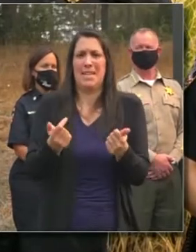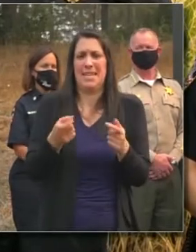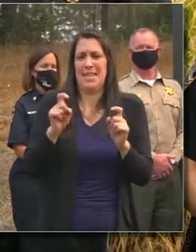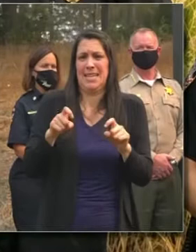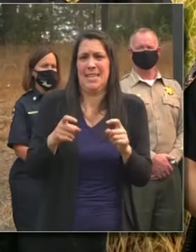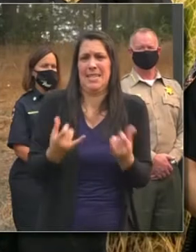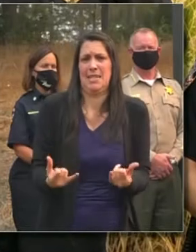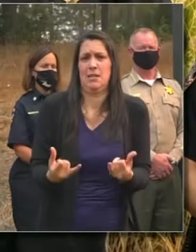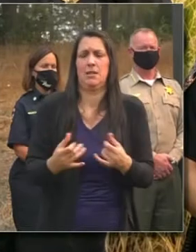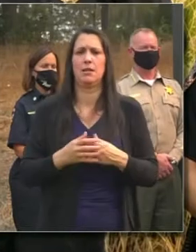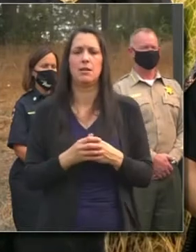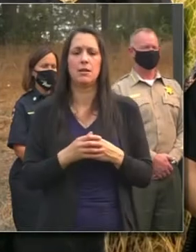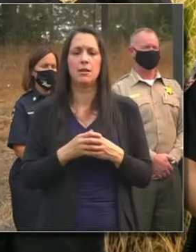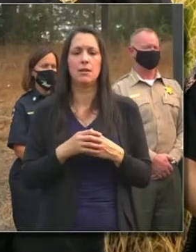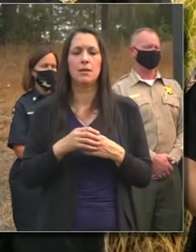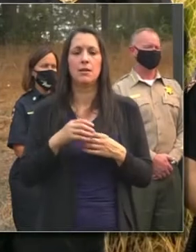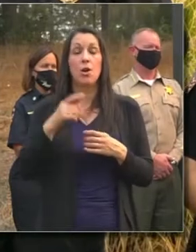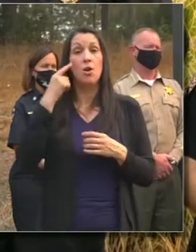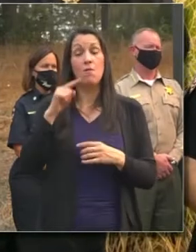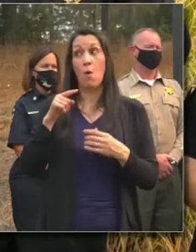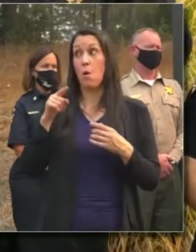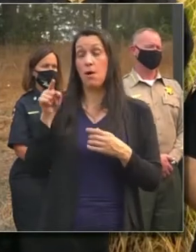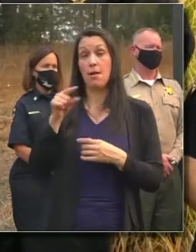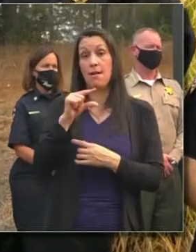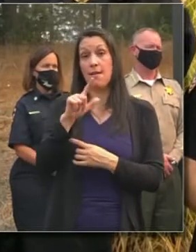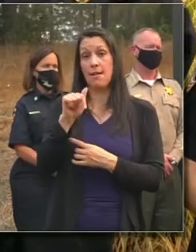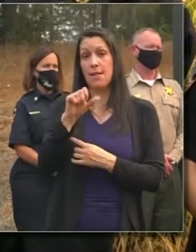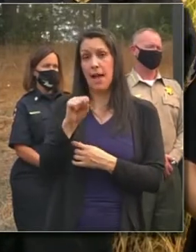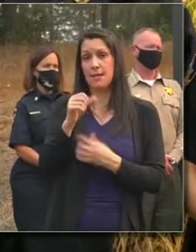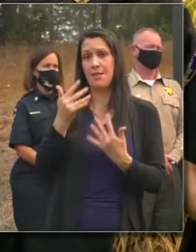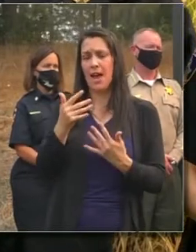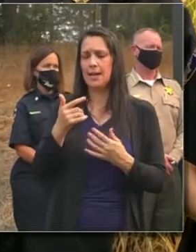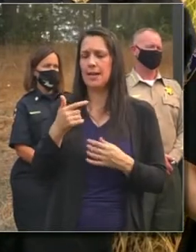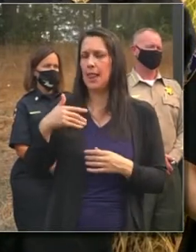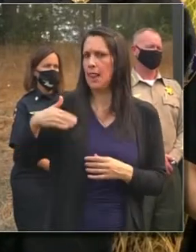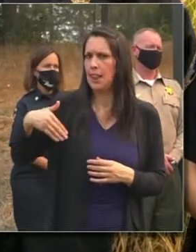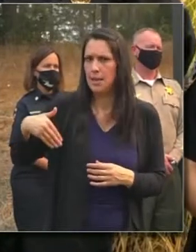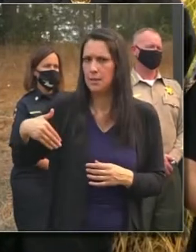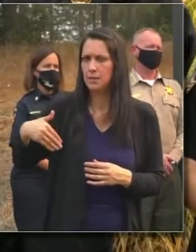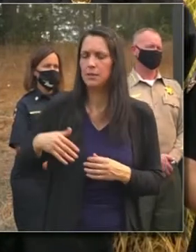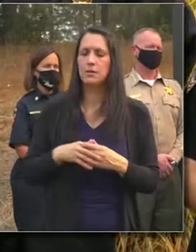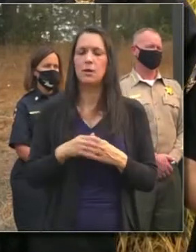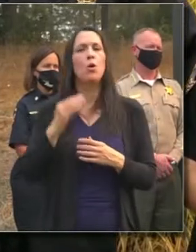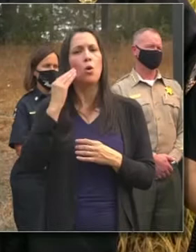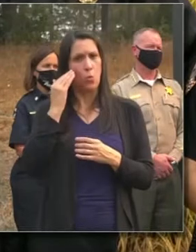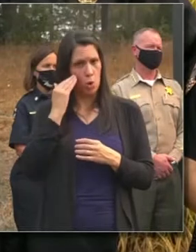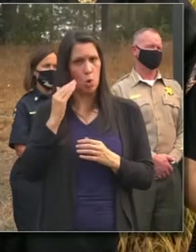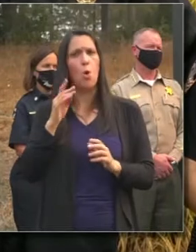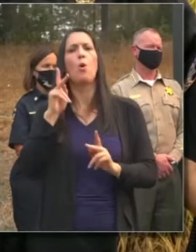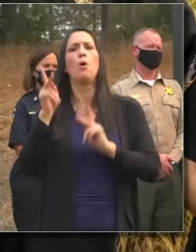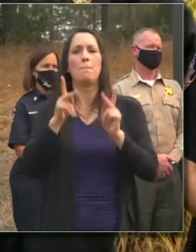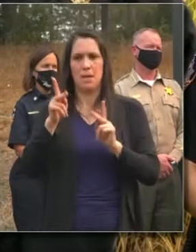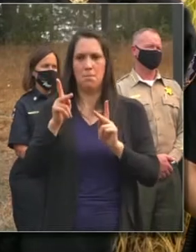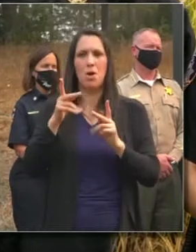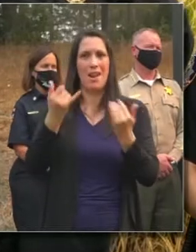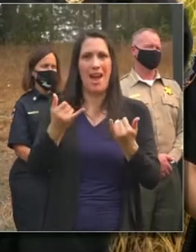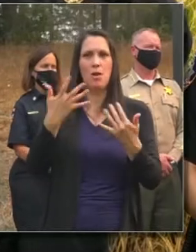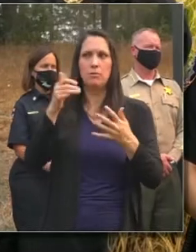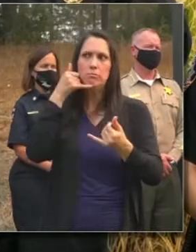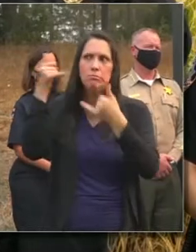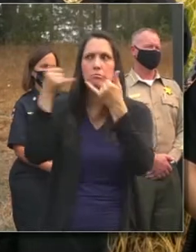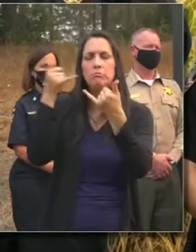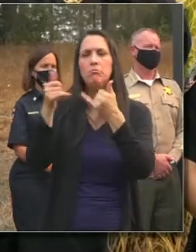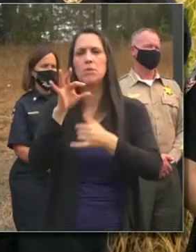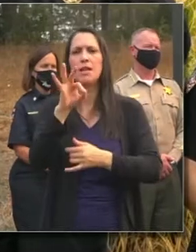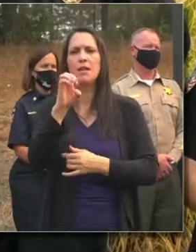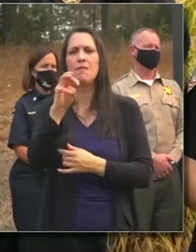etcétera nosotros no tenemos eso todavía para el incendio glass si sabemos que hay gente del incendio